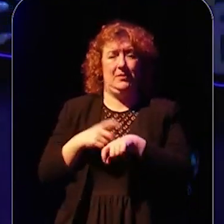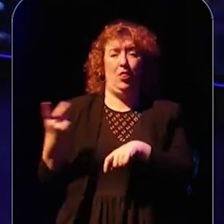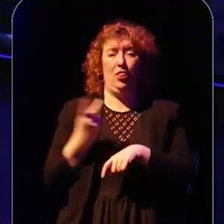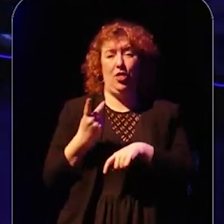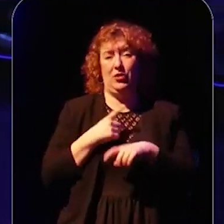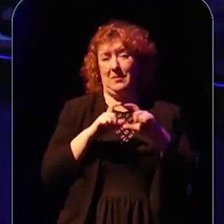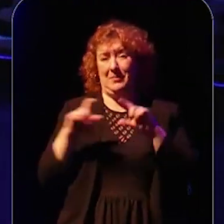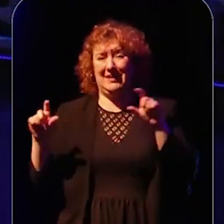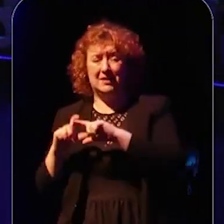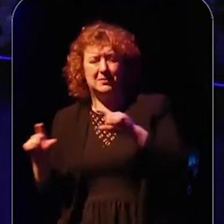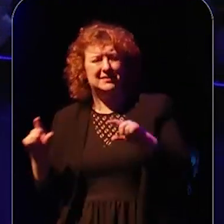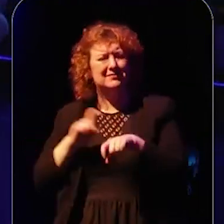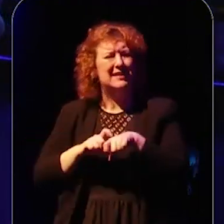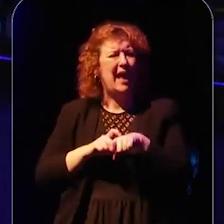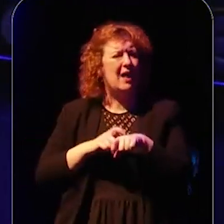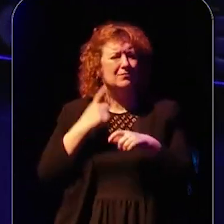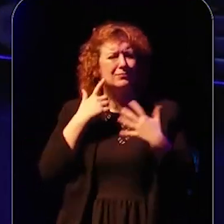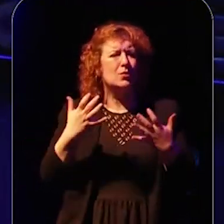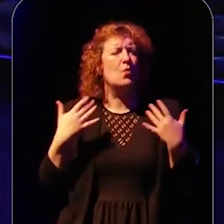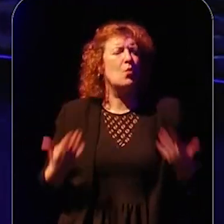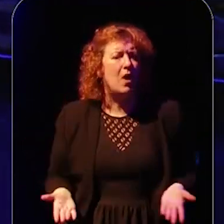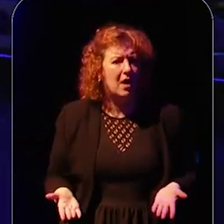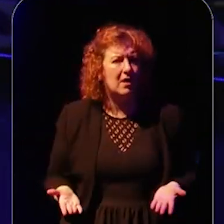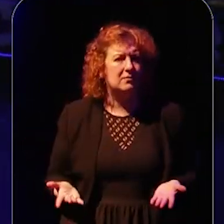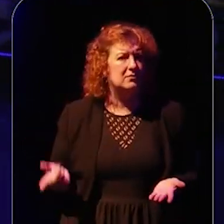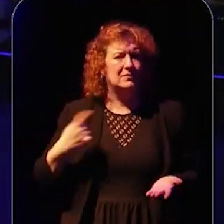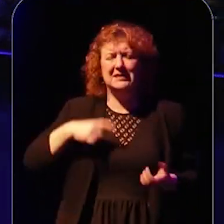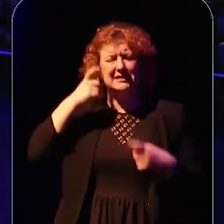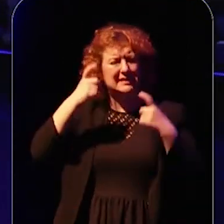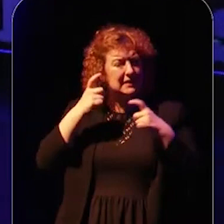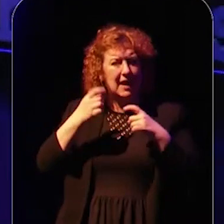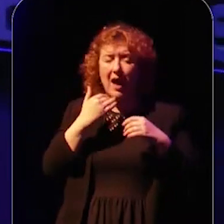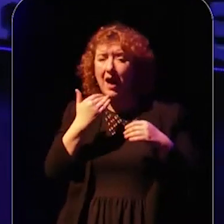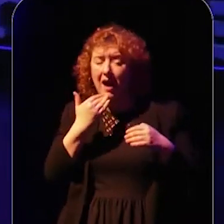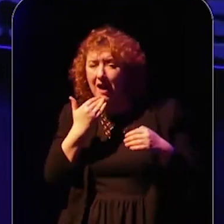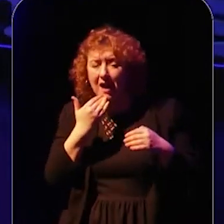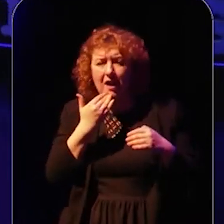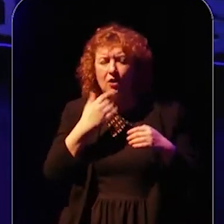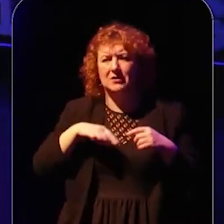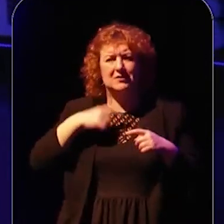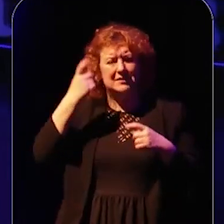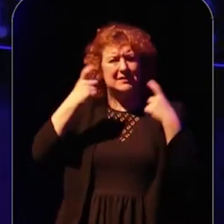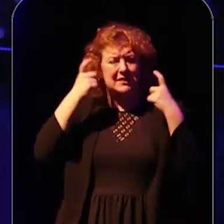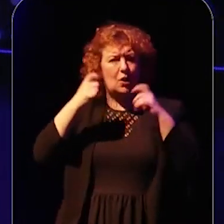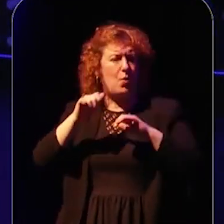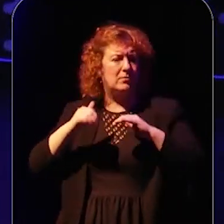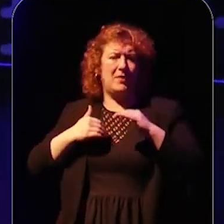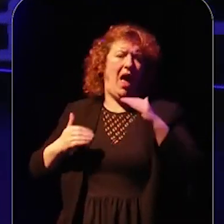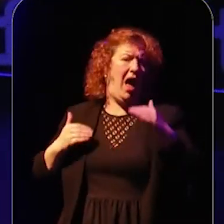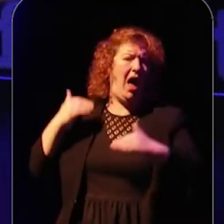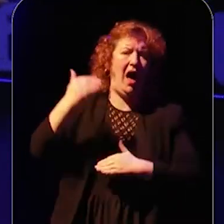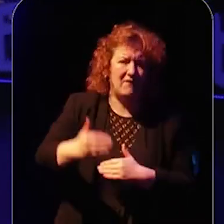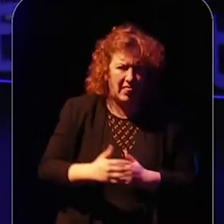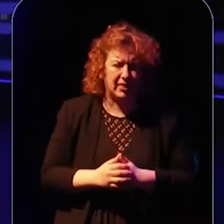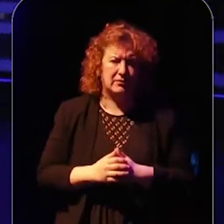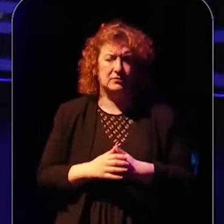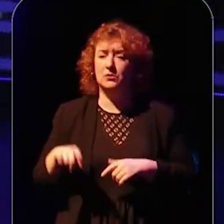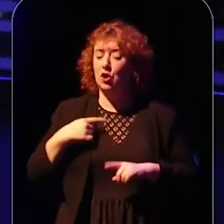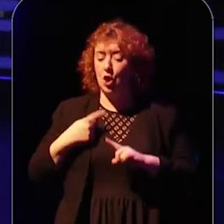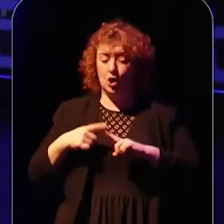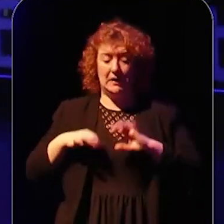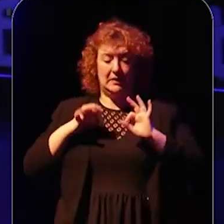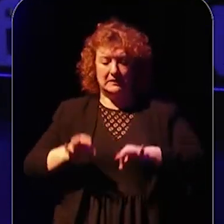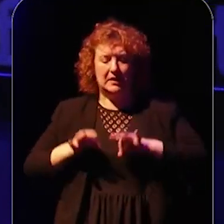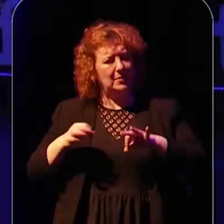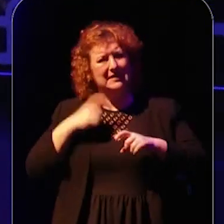como al de Saco, es que siempre intentamos ir un paso por delante. Cada vez que tenemos ya totalmente establecidas nuestras